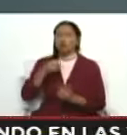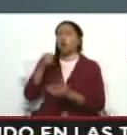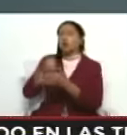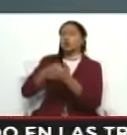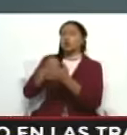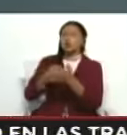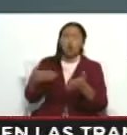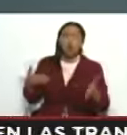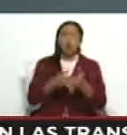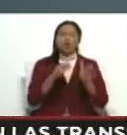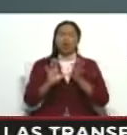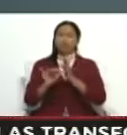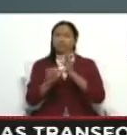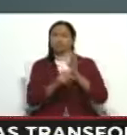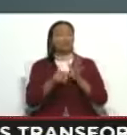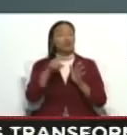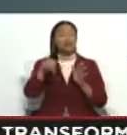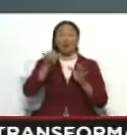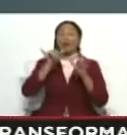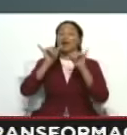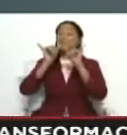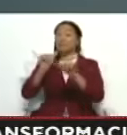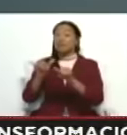los corruptos tal y cual, cuando ellos